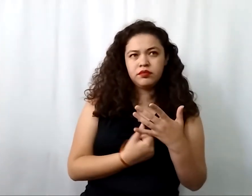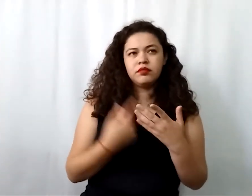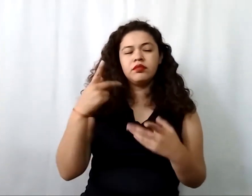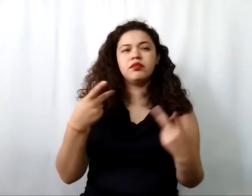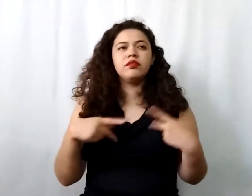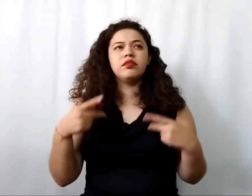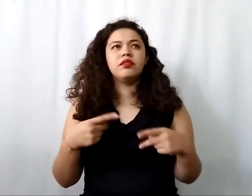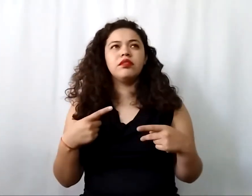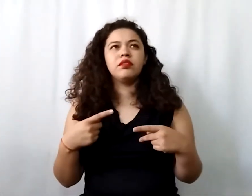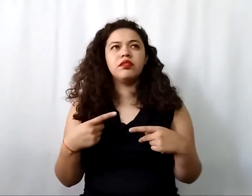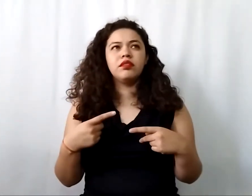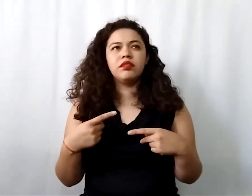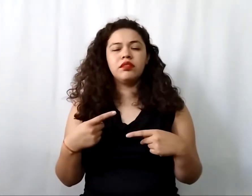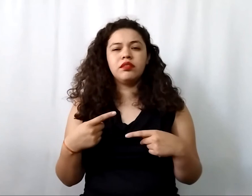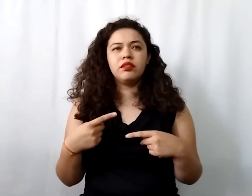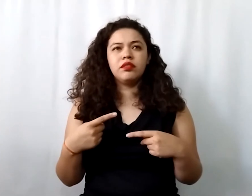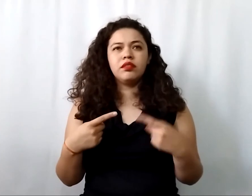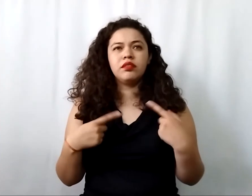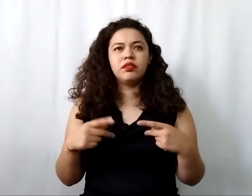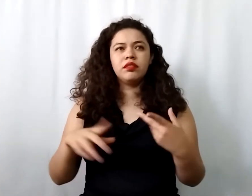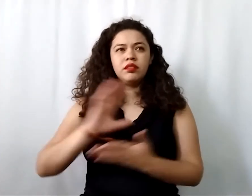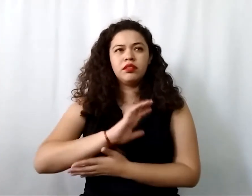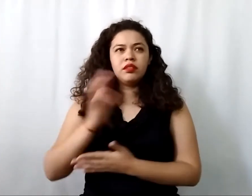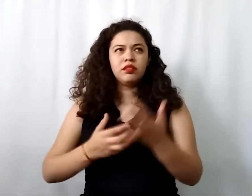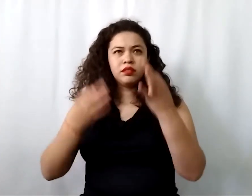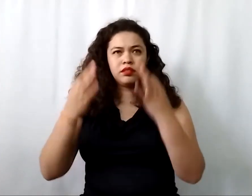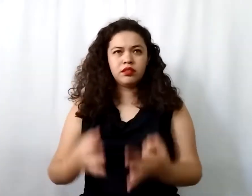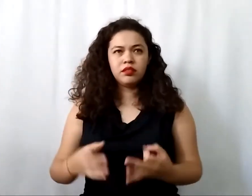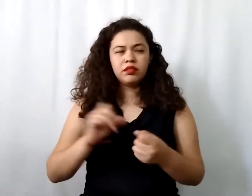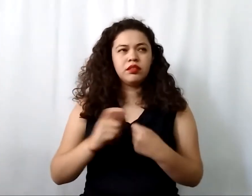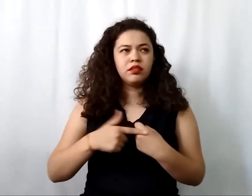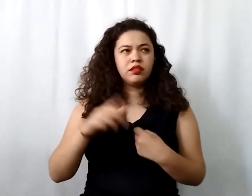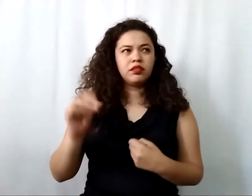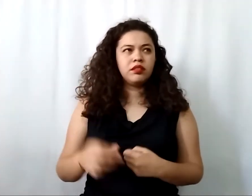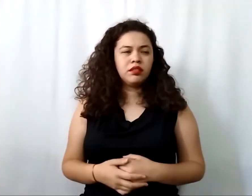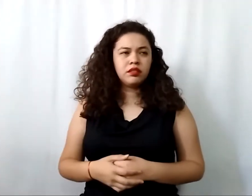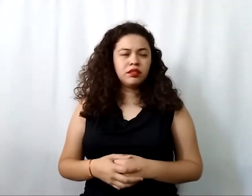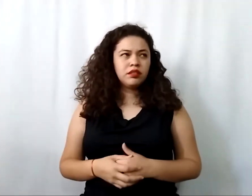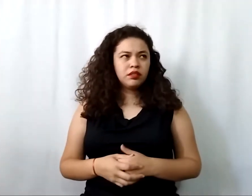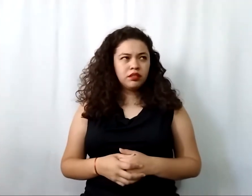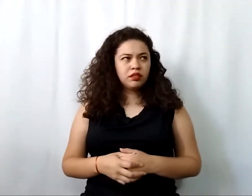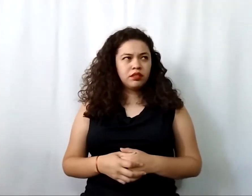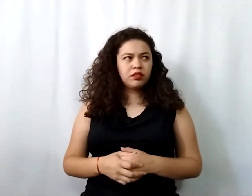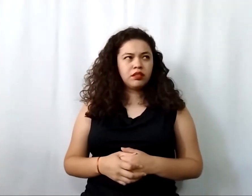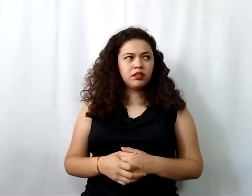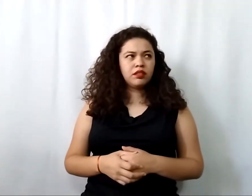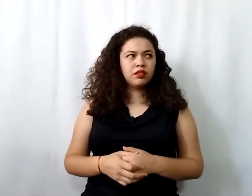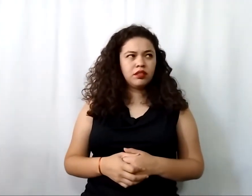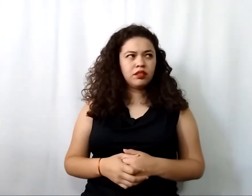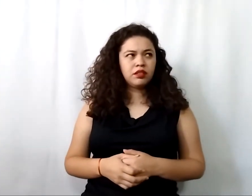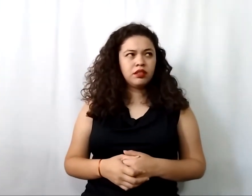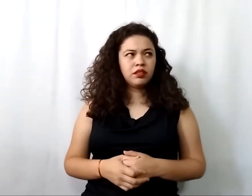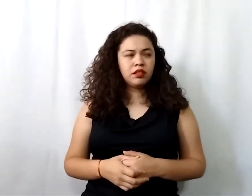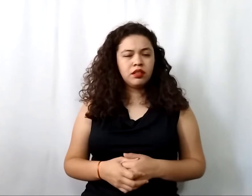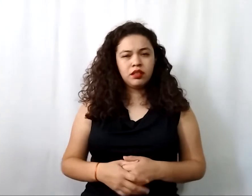esté, digamos, con contrato definitivo o algo así, ¿no? Es alguien que está subcontratado para realizar esa función, pero